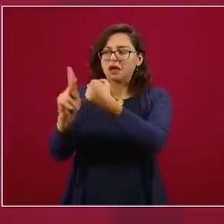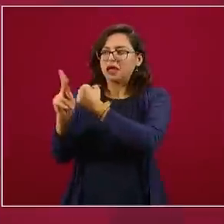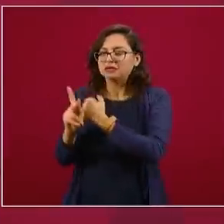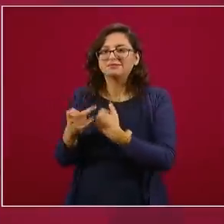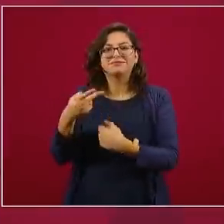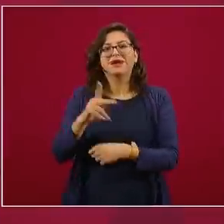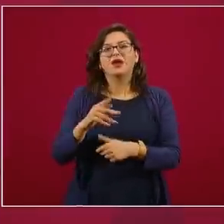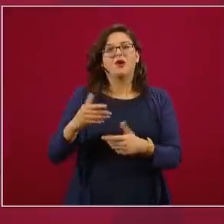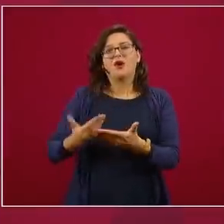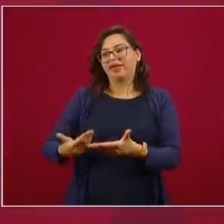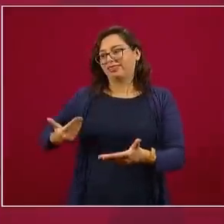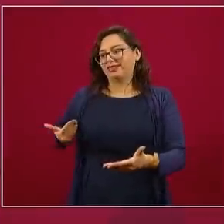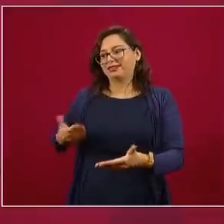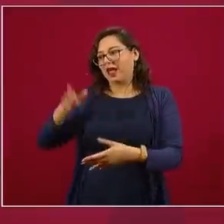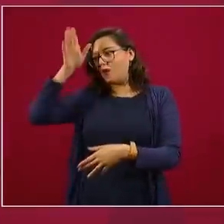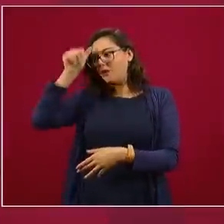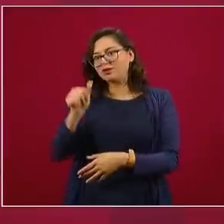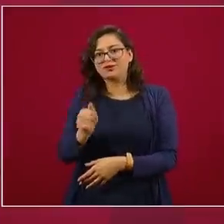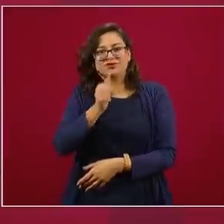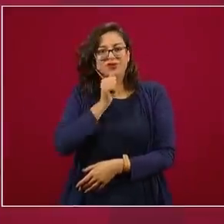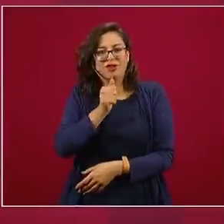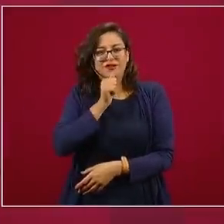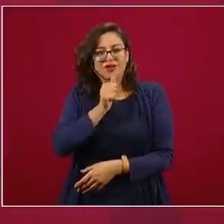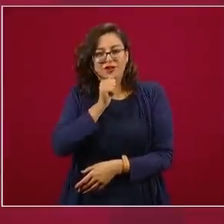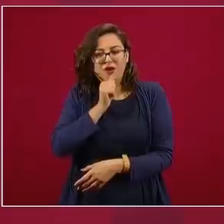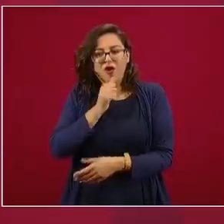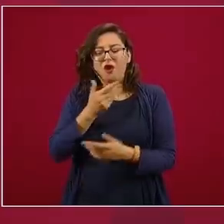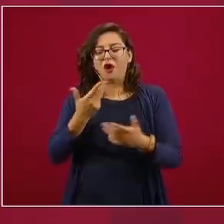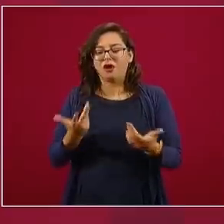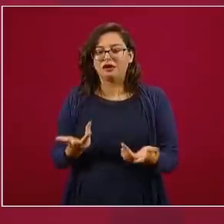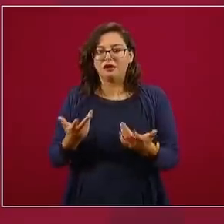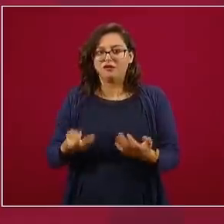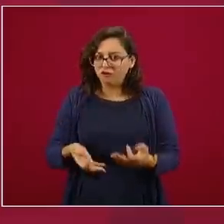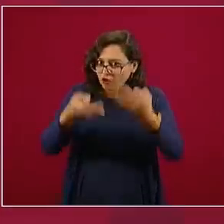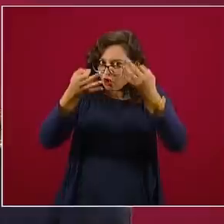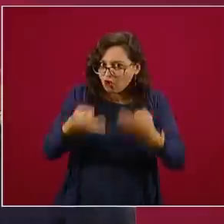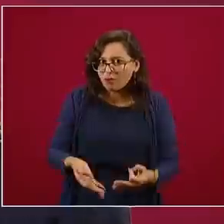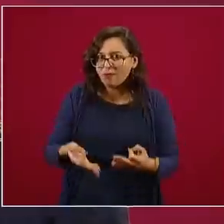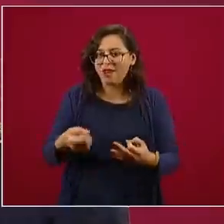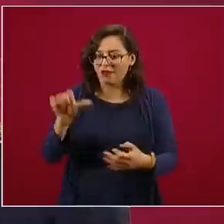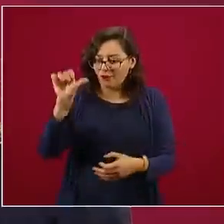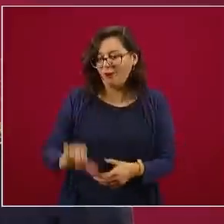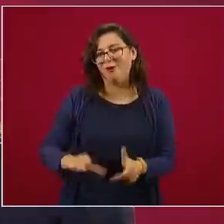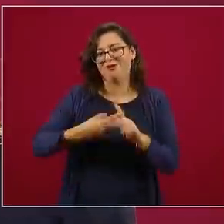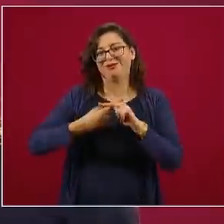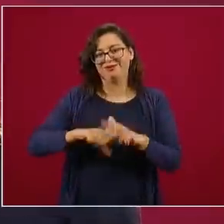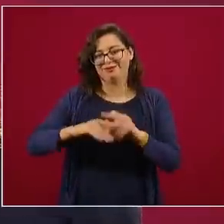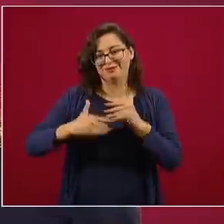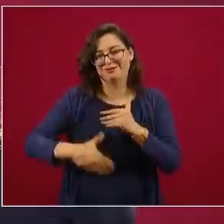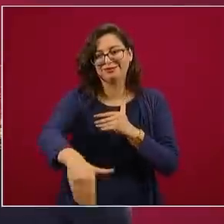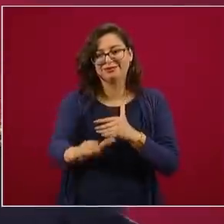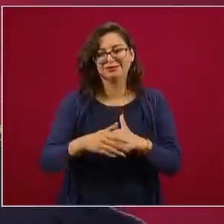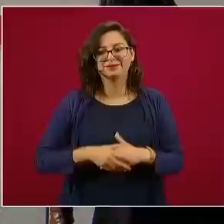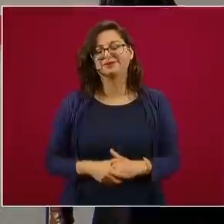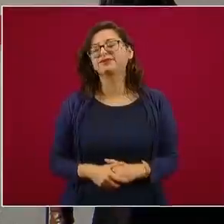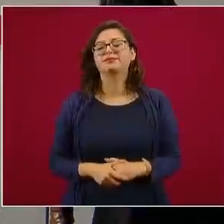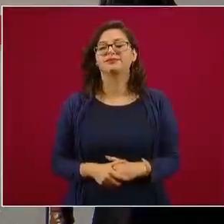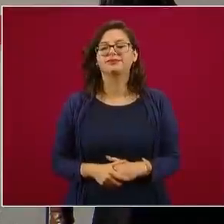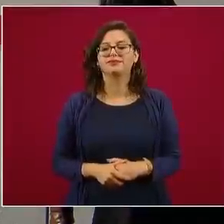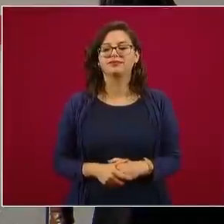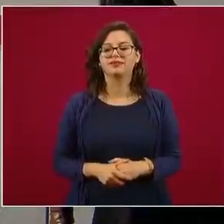pero la discusión formal se establece a partir de hoy con los diferentes gobiernos. Qué amable.